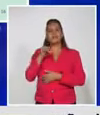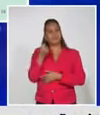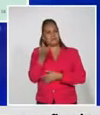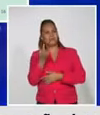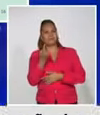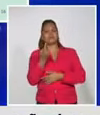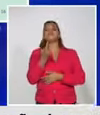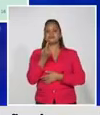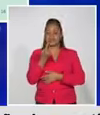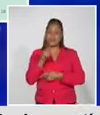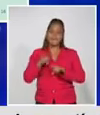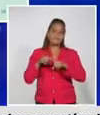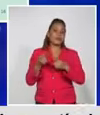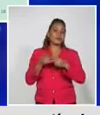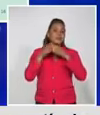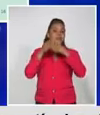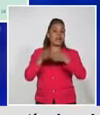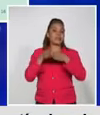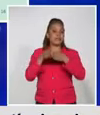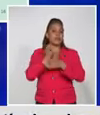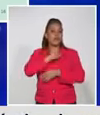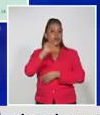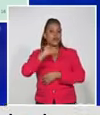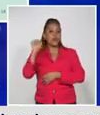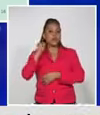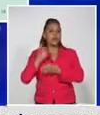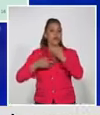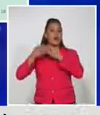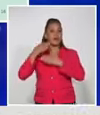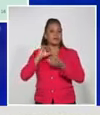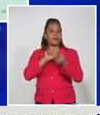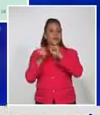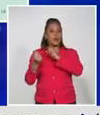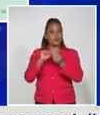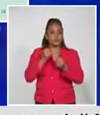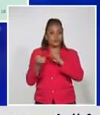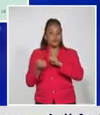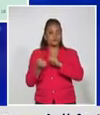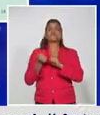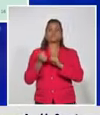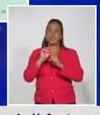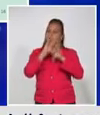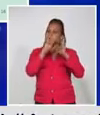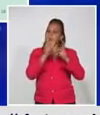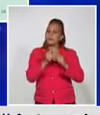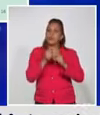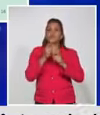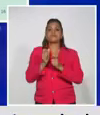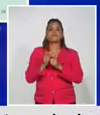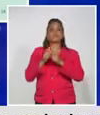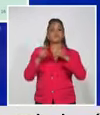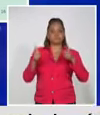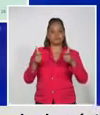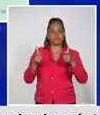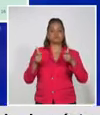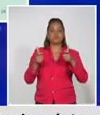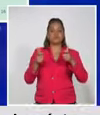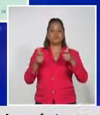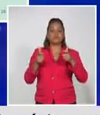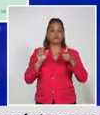Granma, para lo que logró Granma y debe de lograr, es una cifra extremadamente